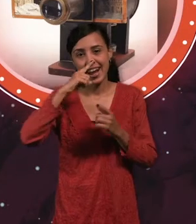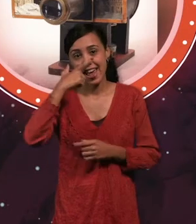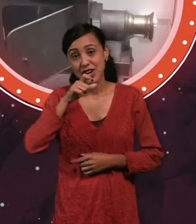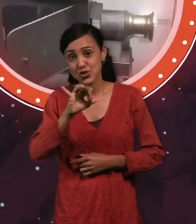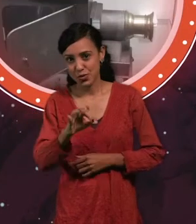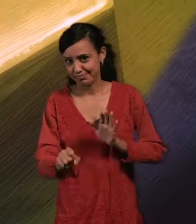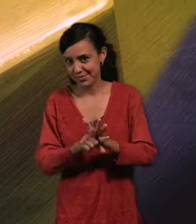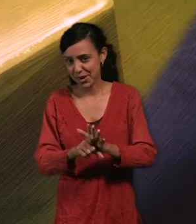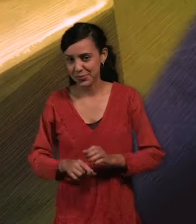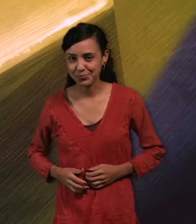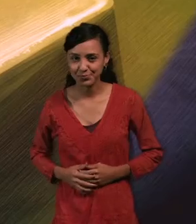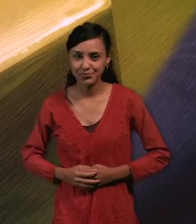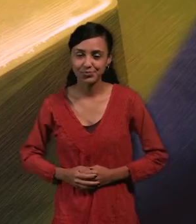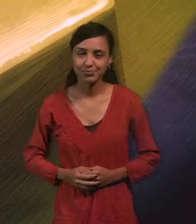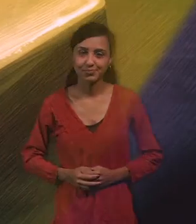¡Comenzamos!